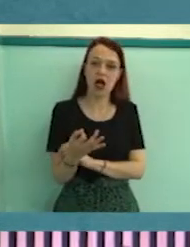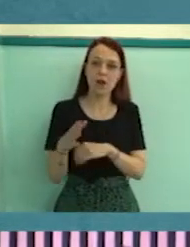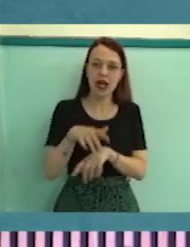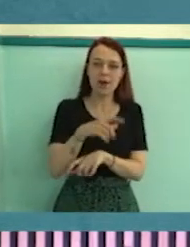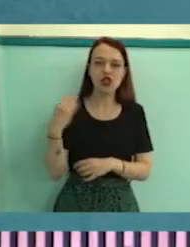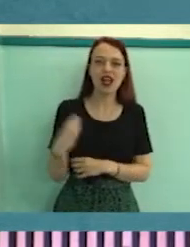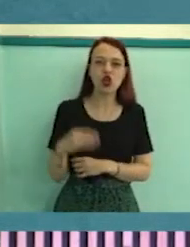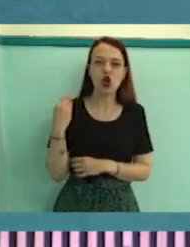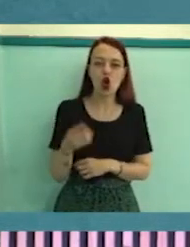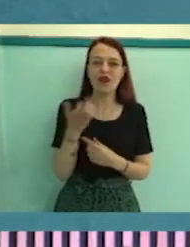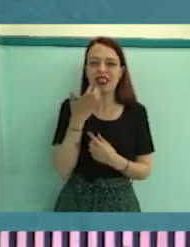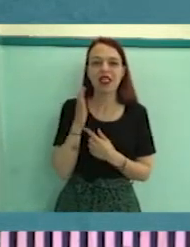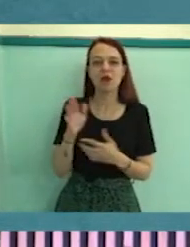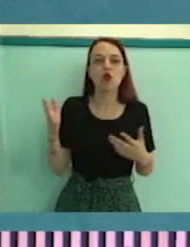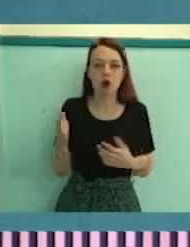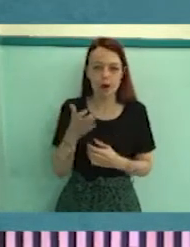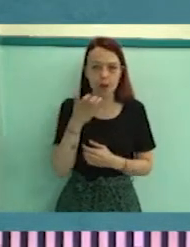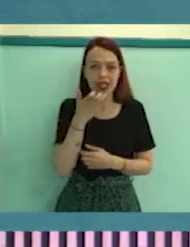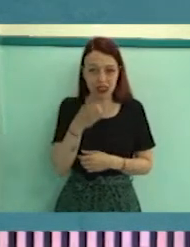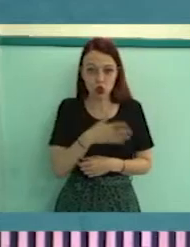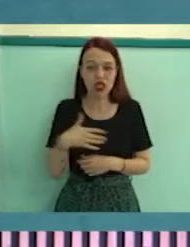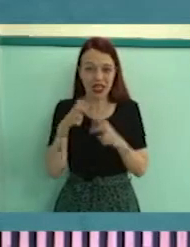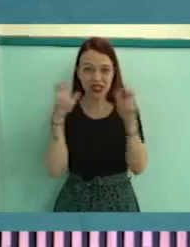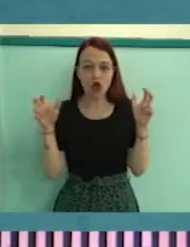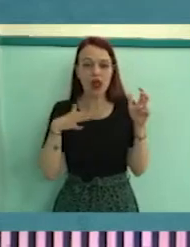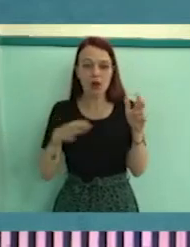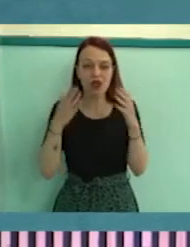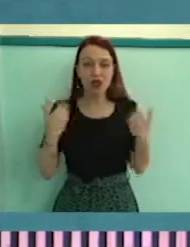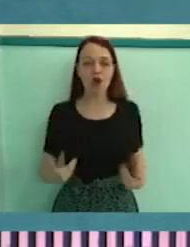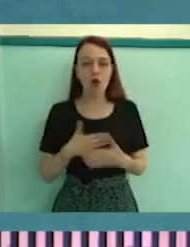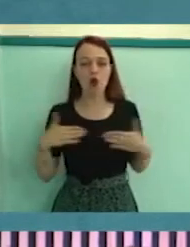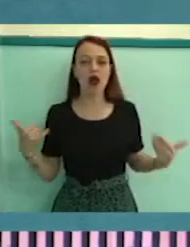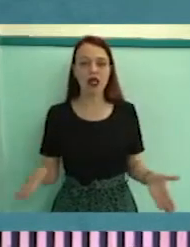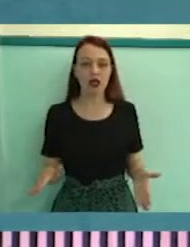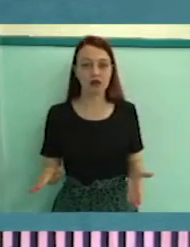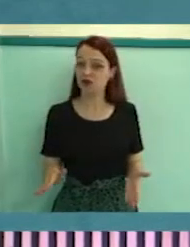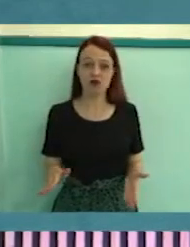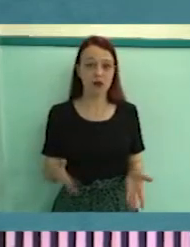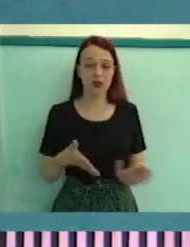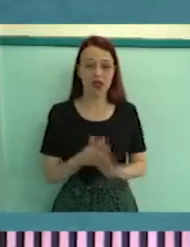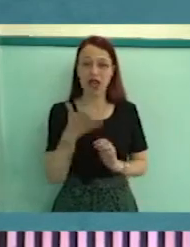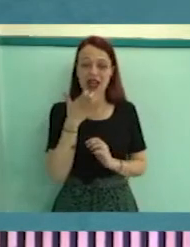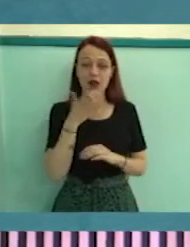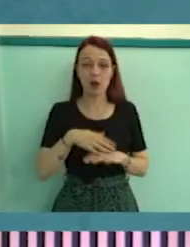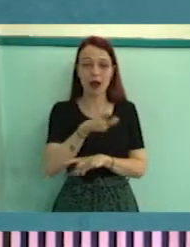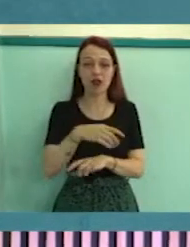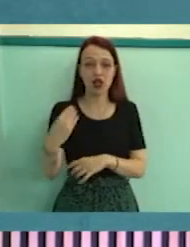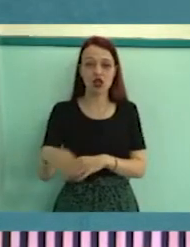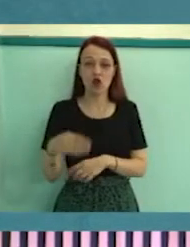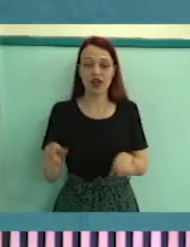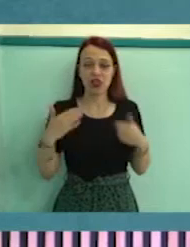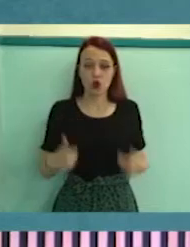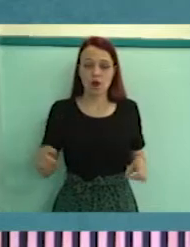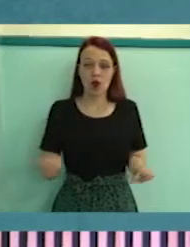Este ejemplo le da que pueden engordar y que pueden tener cualquier cuerpo no el ejemplo que les da a nuestros jóvenes Y a nosotras y a nosotros es que tengamos el cuerpo que tengamos